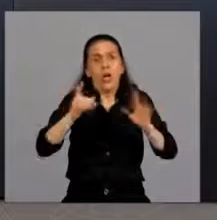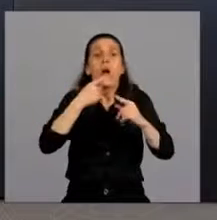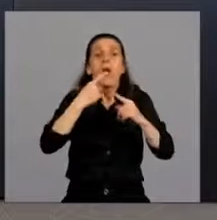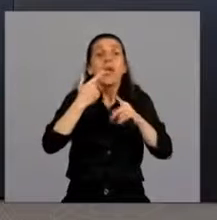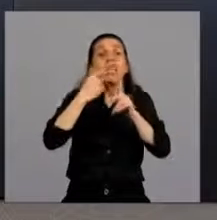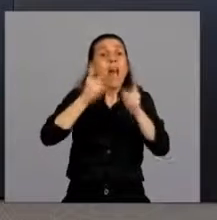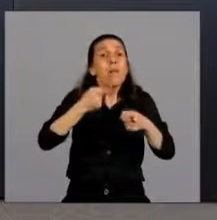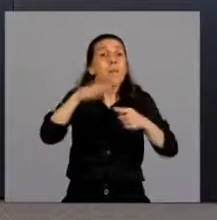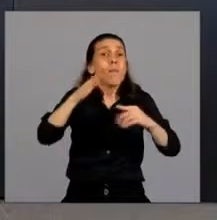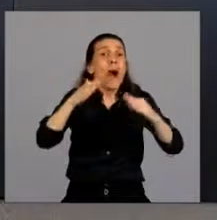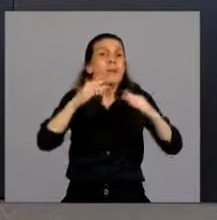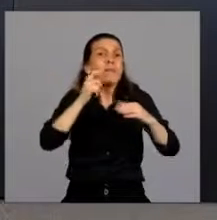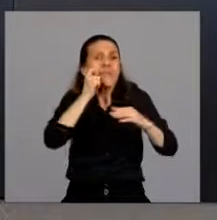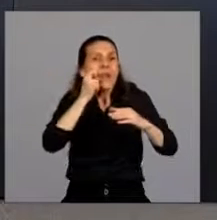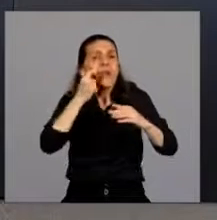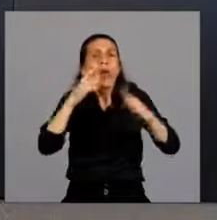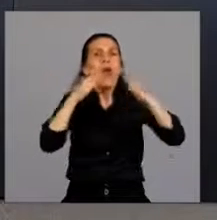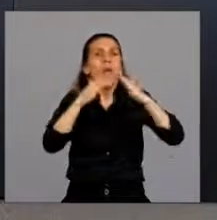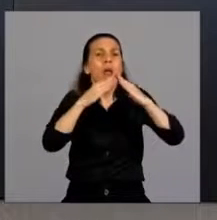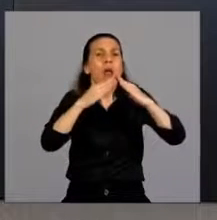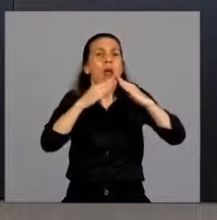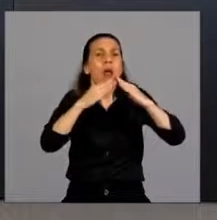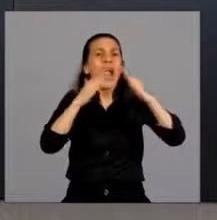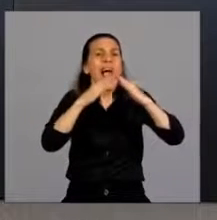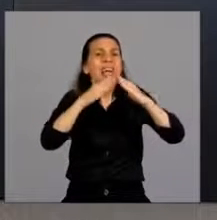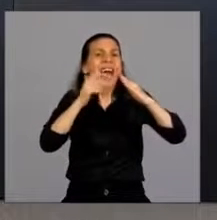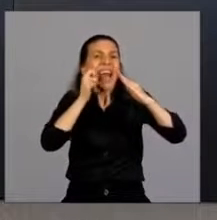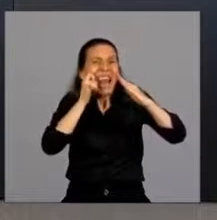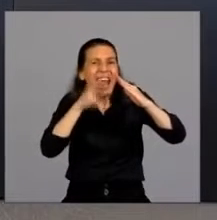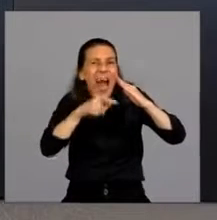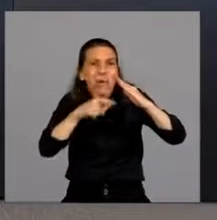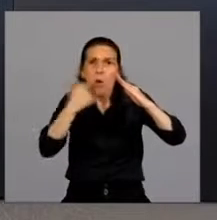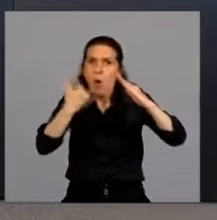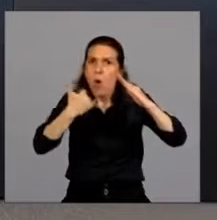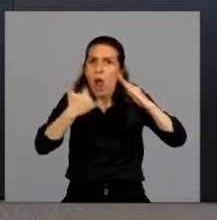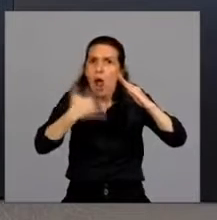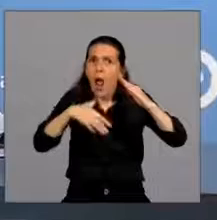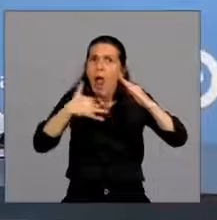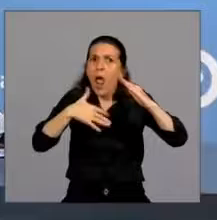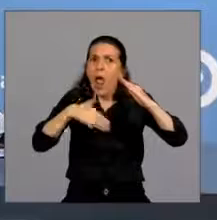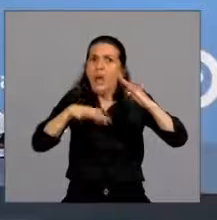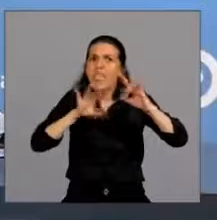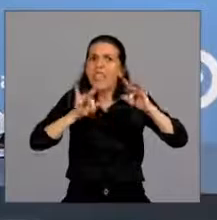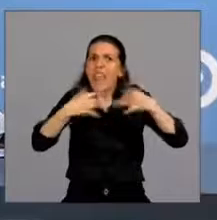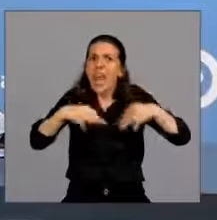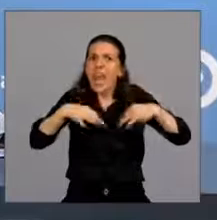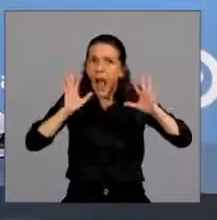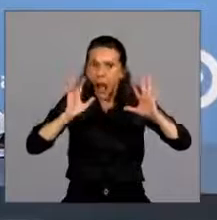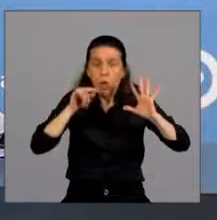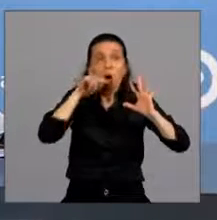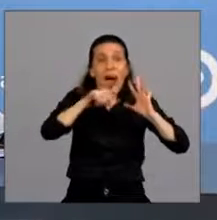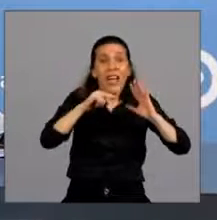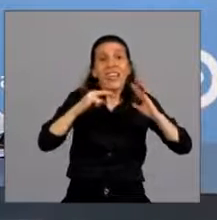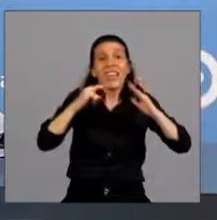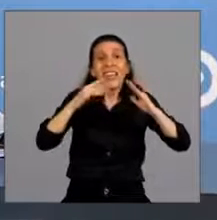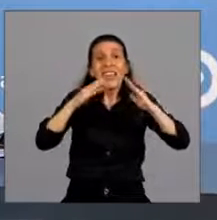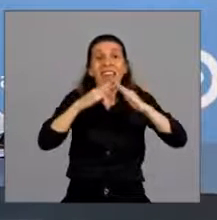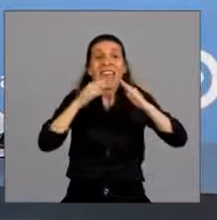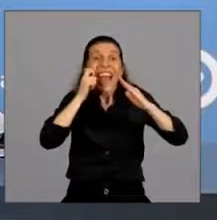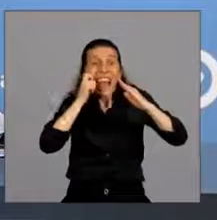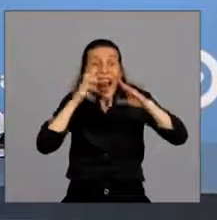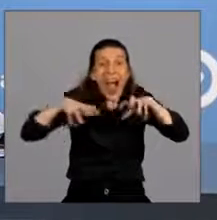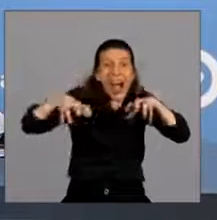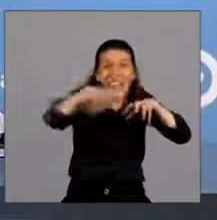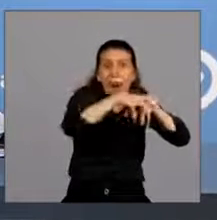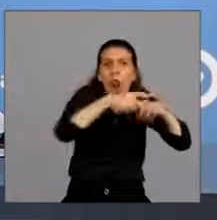el de los geriátricos, otro de los sectores y que identificados como de alta sensibilidad. Ahí lo que estamos haciendo es un enfoque similar